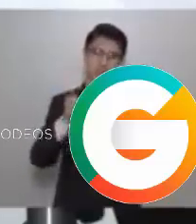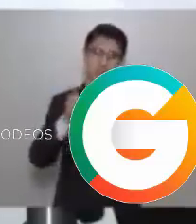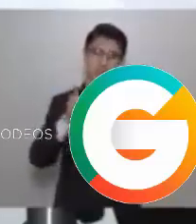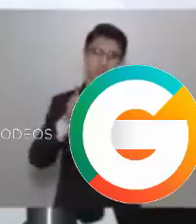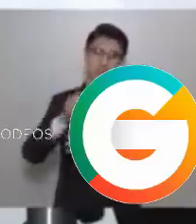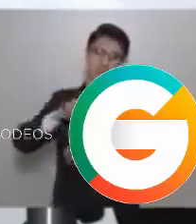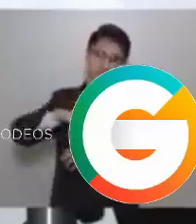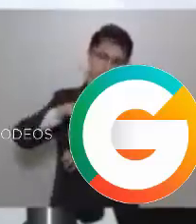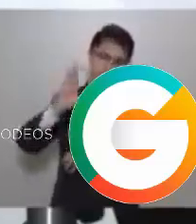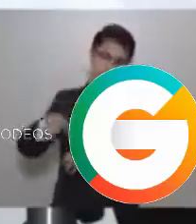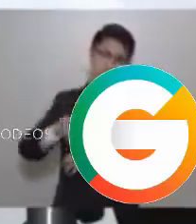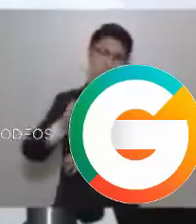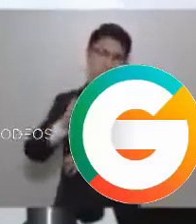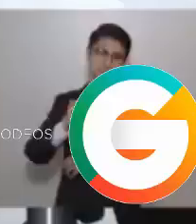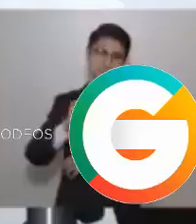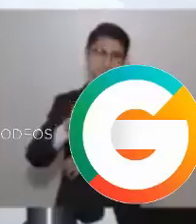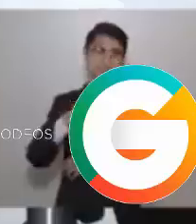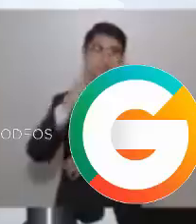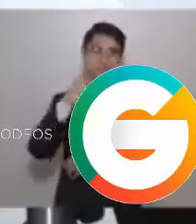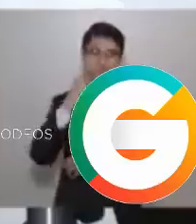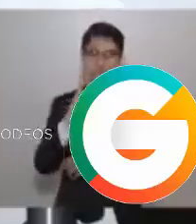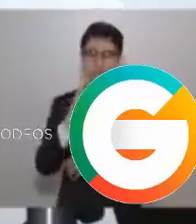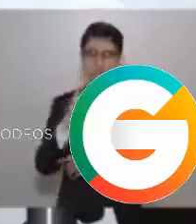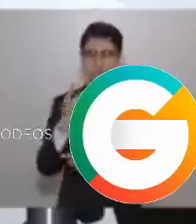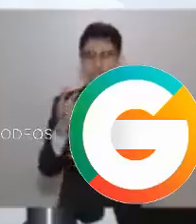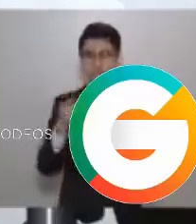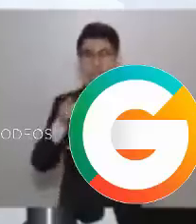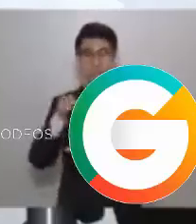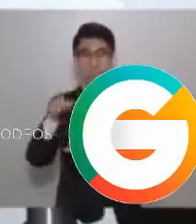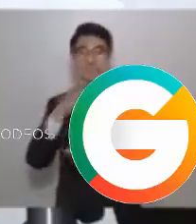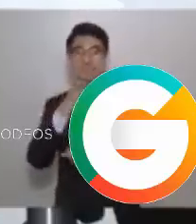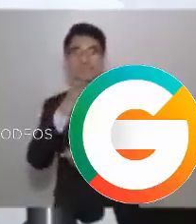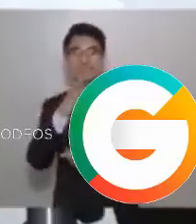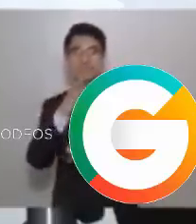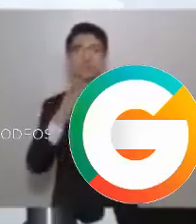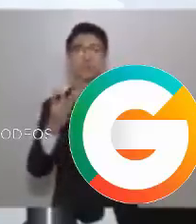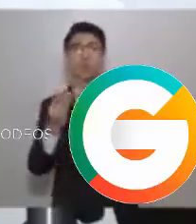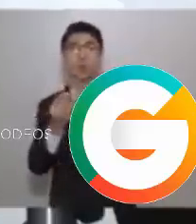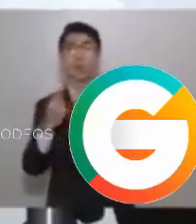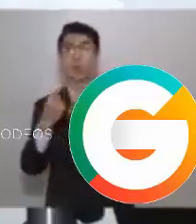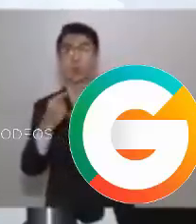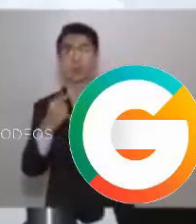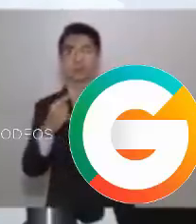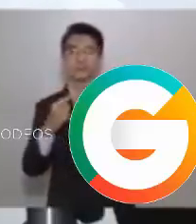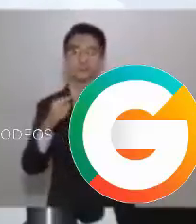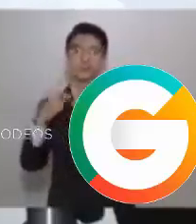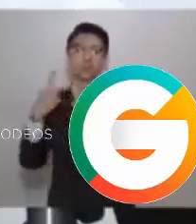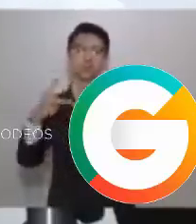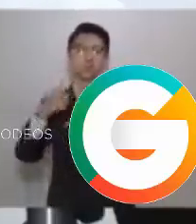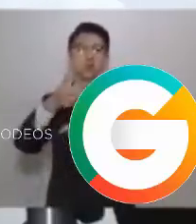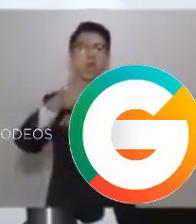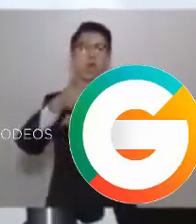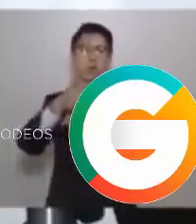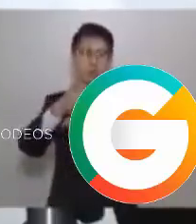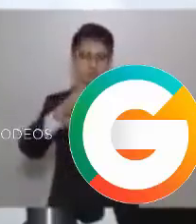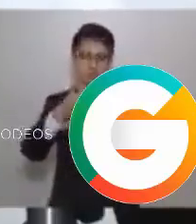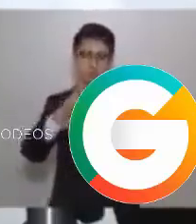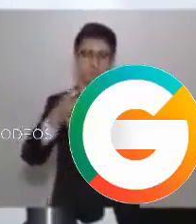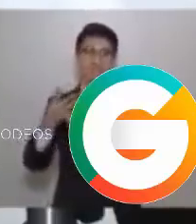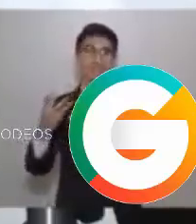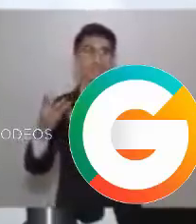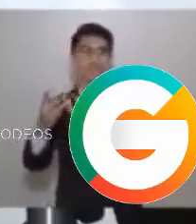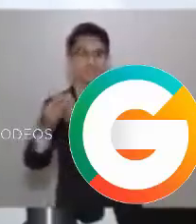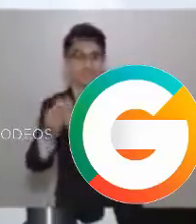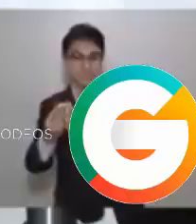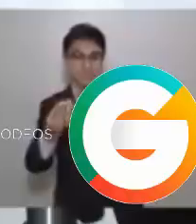su familia, a su abuelo. Particularmente ellos provienen de una ciudad